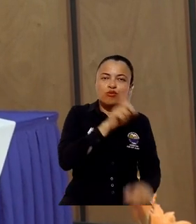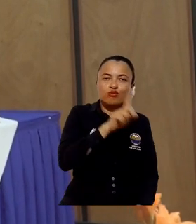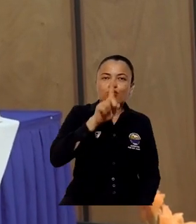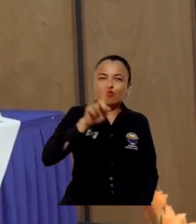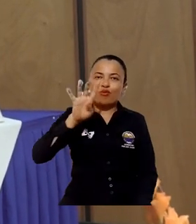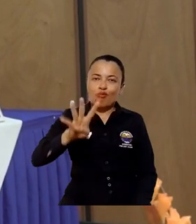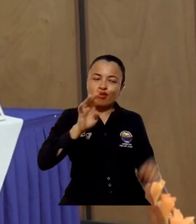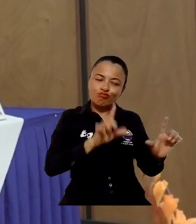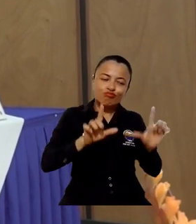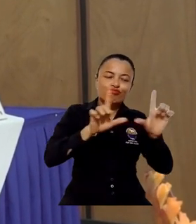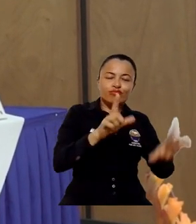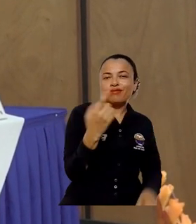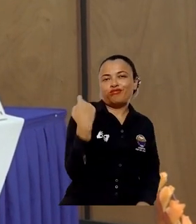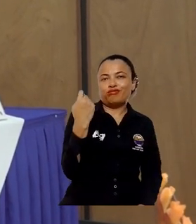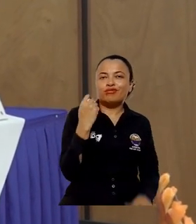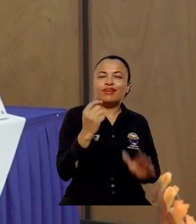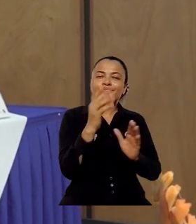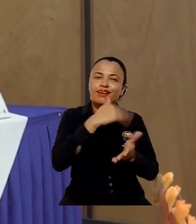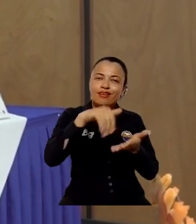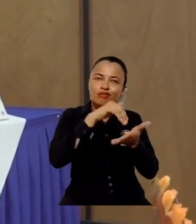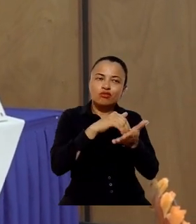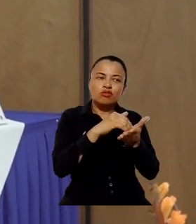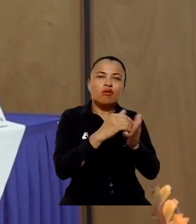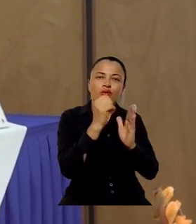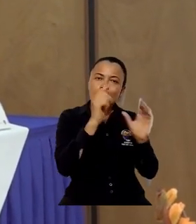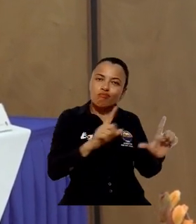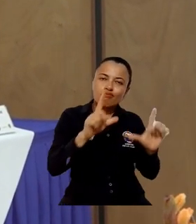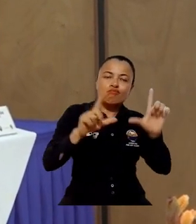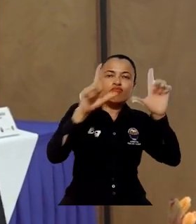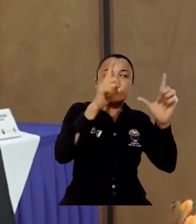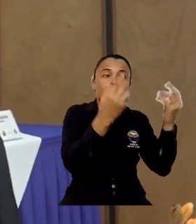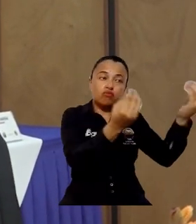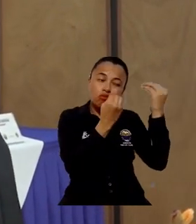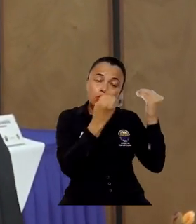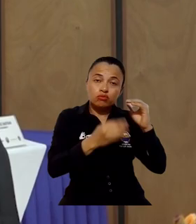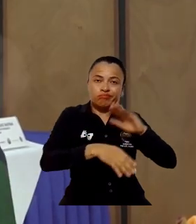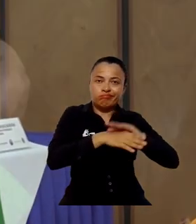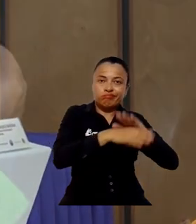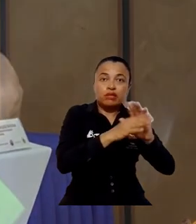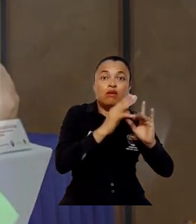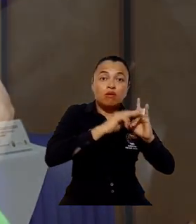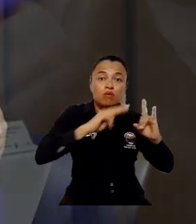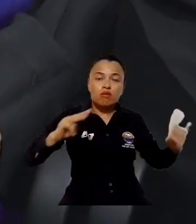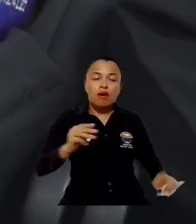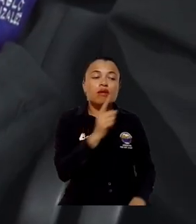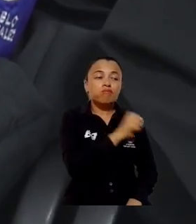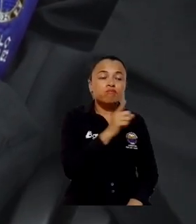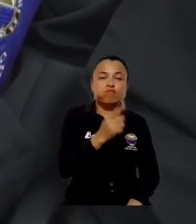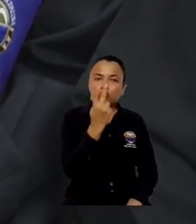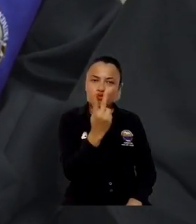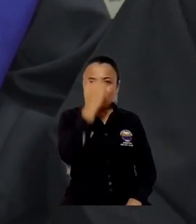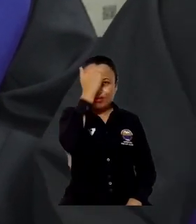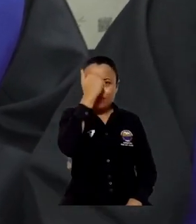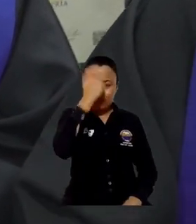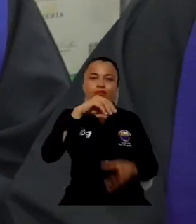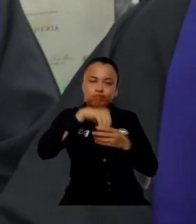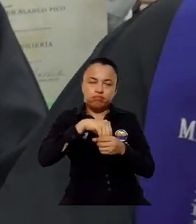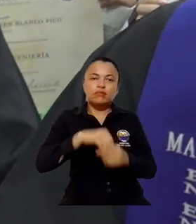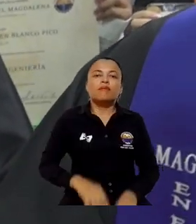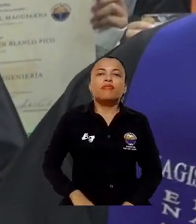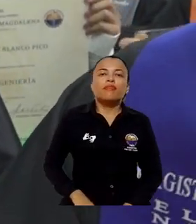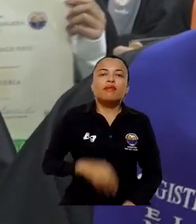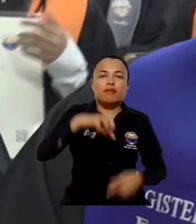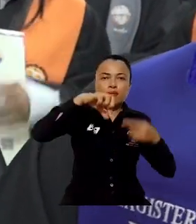Entre los 114 graduados que recientemente recibieron su título en el Centro de Posgrados y Formación Continua de Unimagdalena, se encuentran